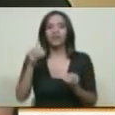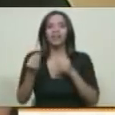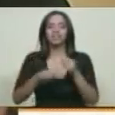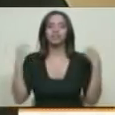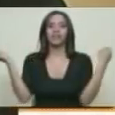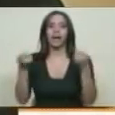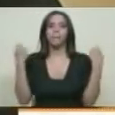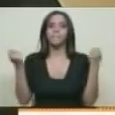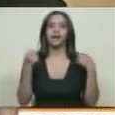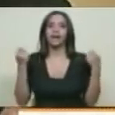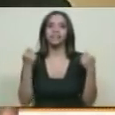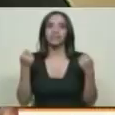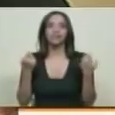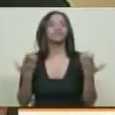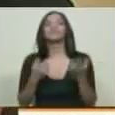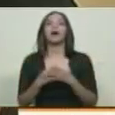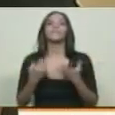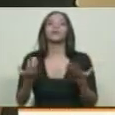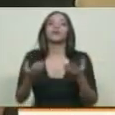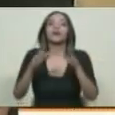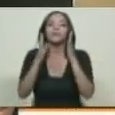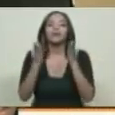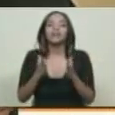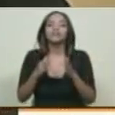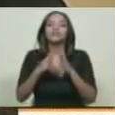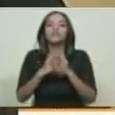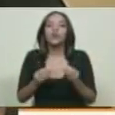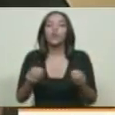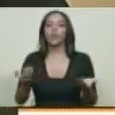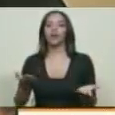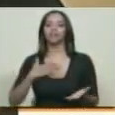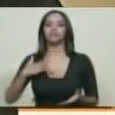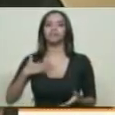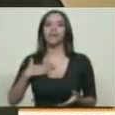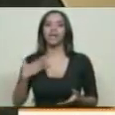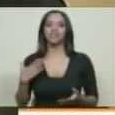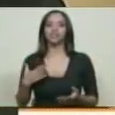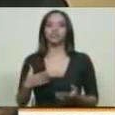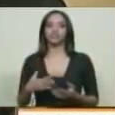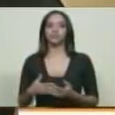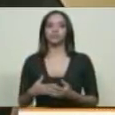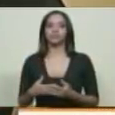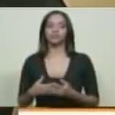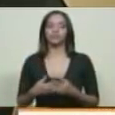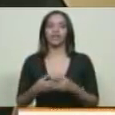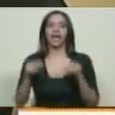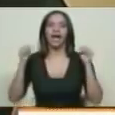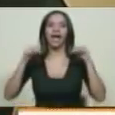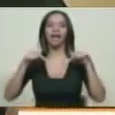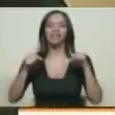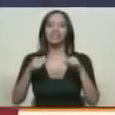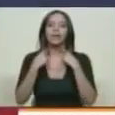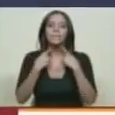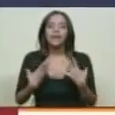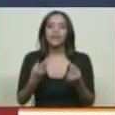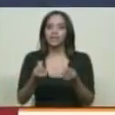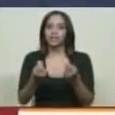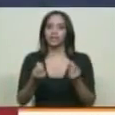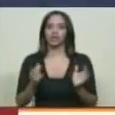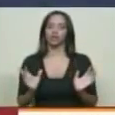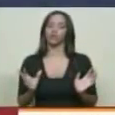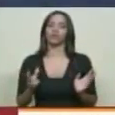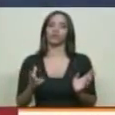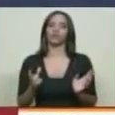decir, vamos a moderarnos todos y vamos a arrimar el pecho. Nadie dice que nadie está para perder dinero. Así es. Nadie está para perder